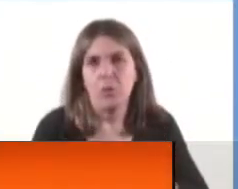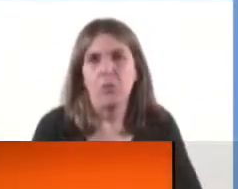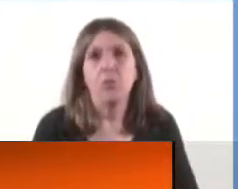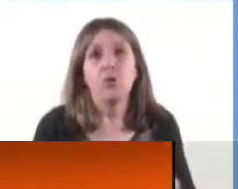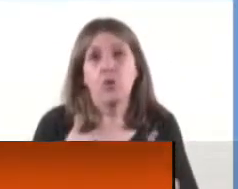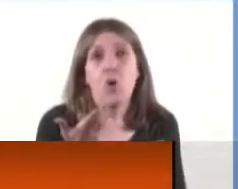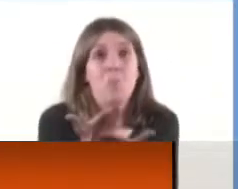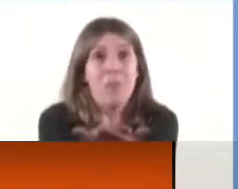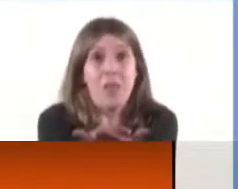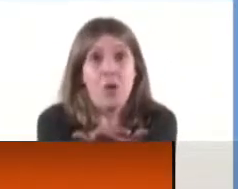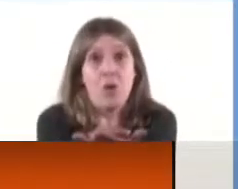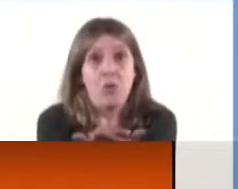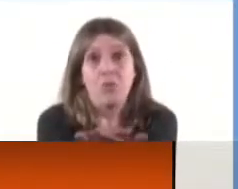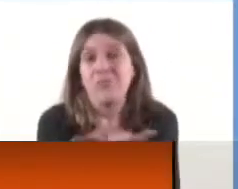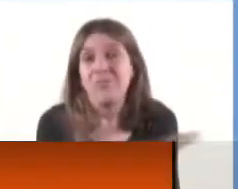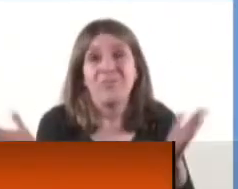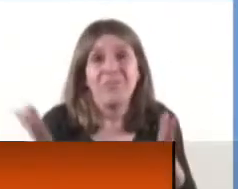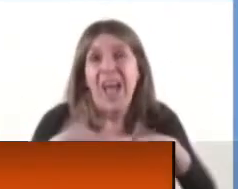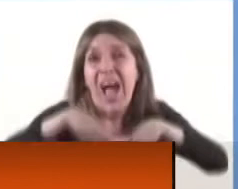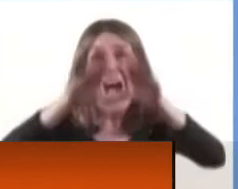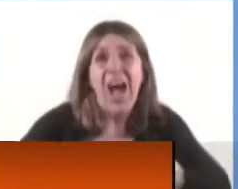Yo les pido